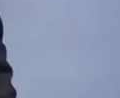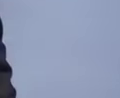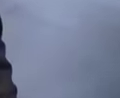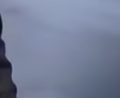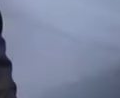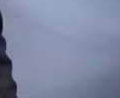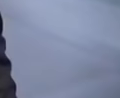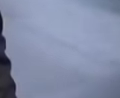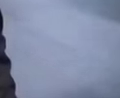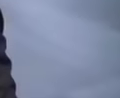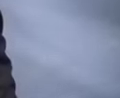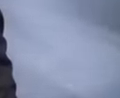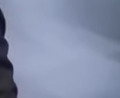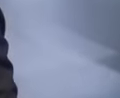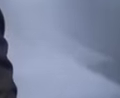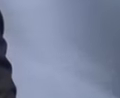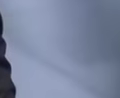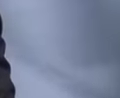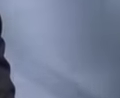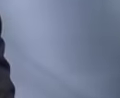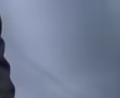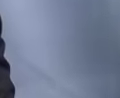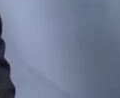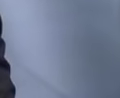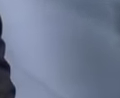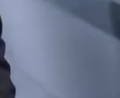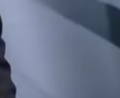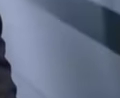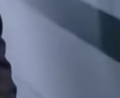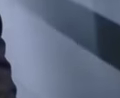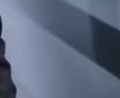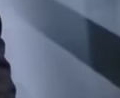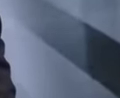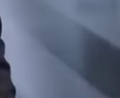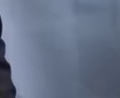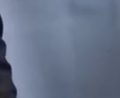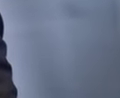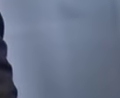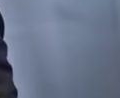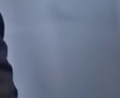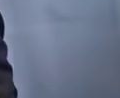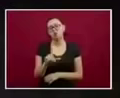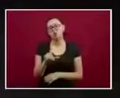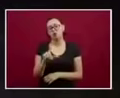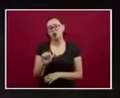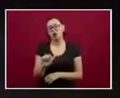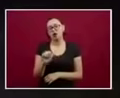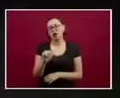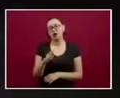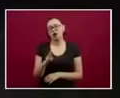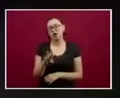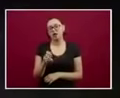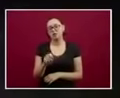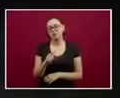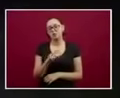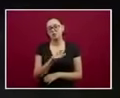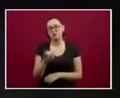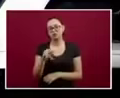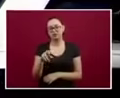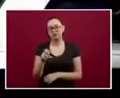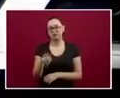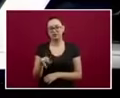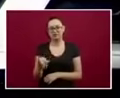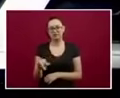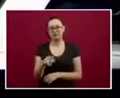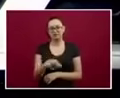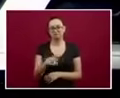trataron de hacer ver así cuando estábamos luchando para que no sacaran a los tratantes de la cárcel. ¿Te acuerdas del siglo pasado? Sí.